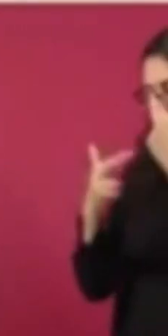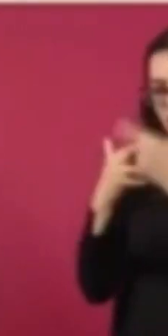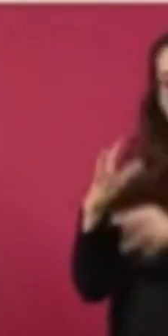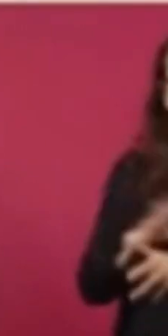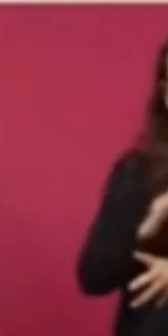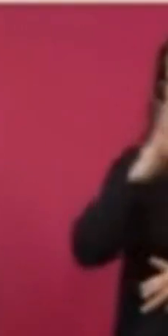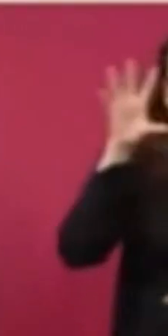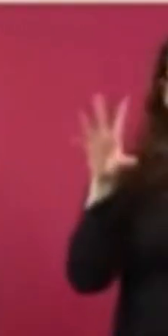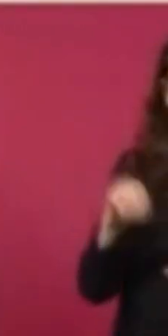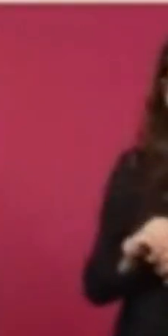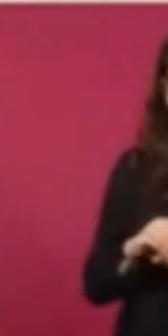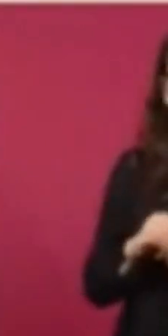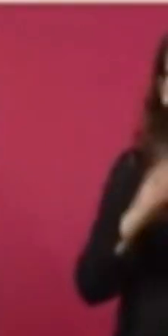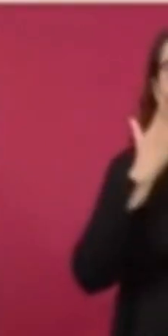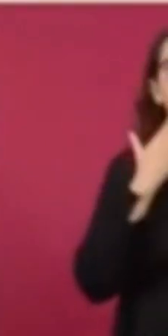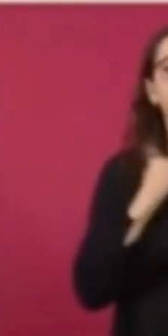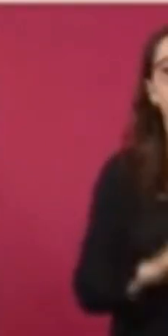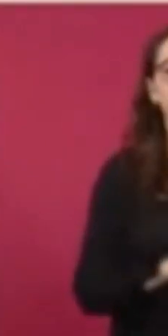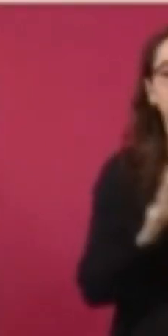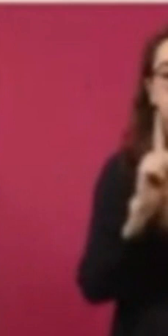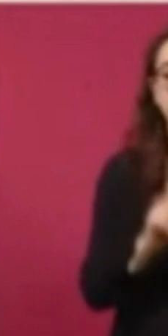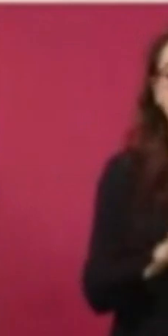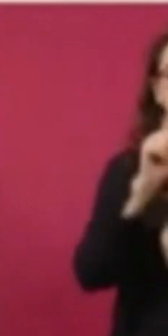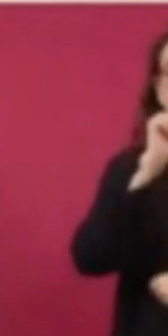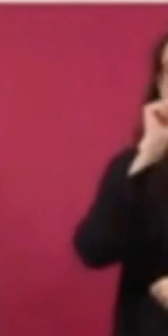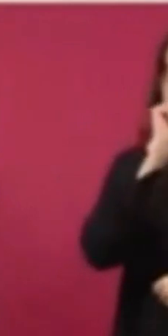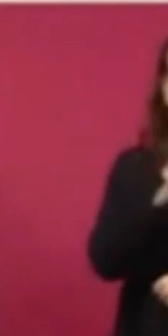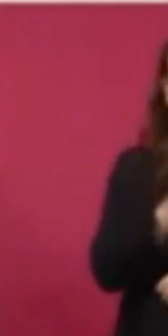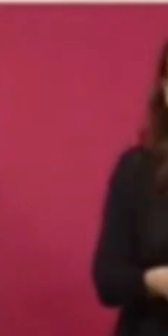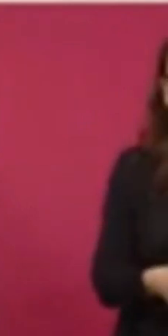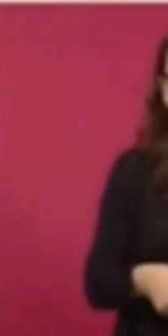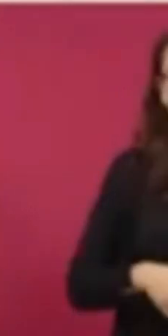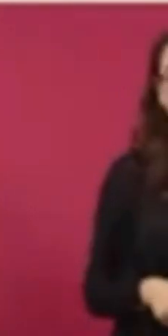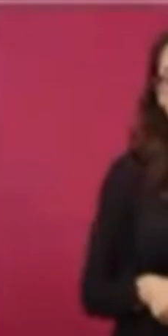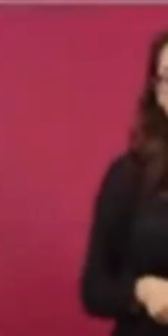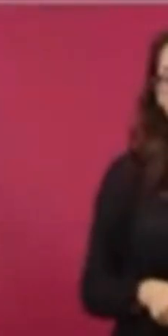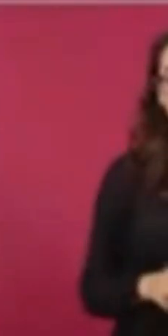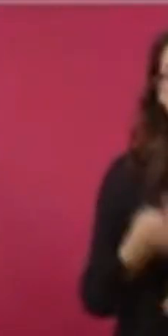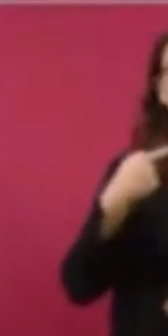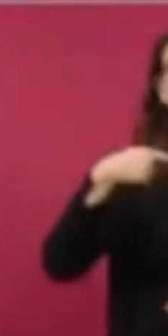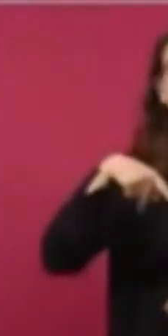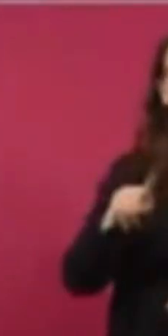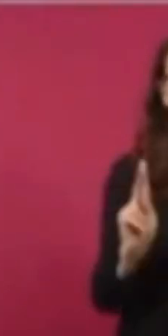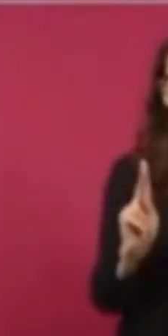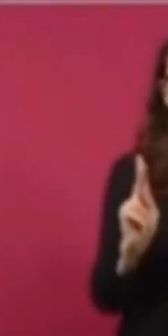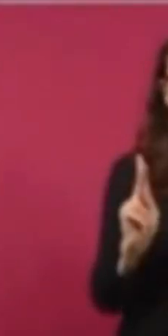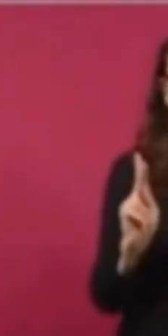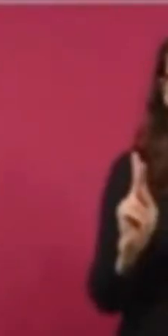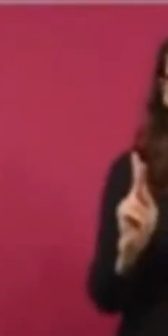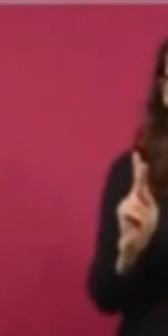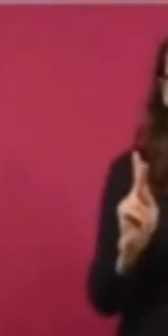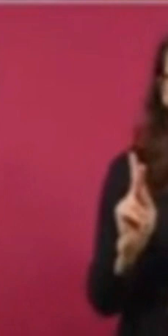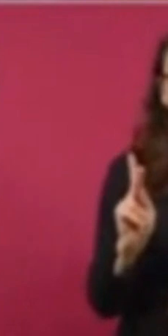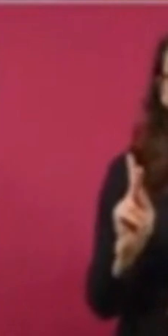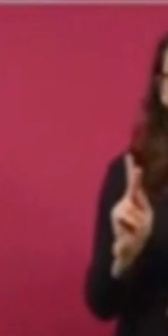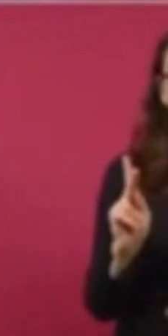Y no hay ningún problema en eso. Pero sí tenemos